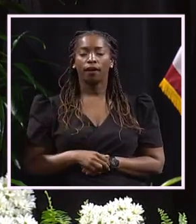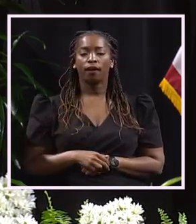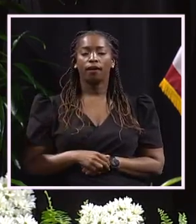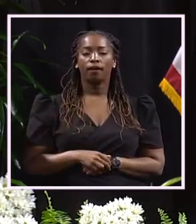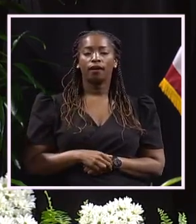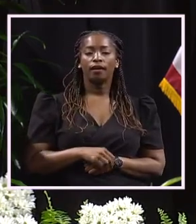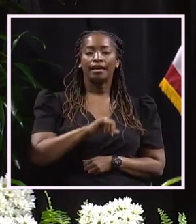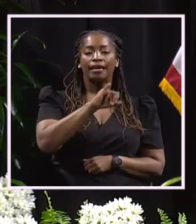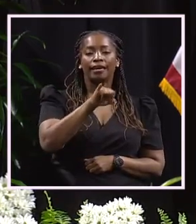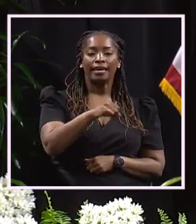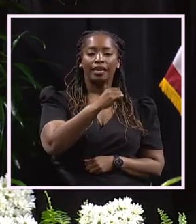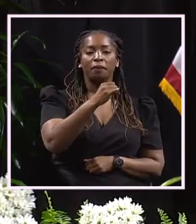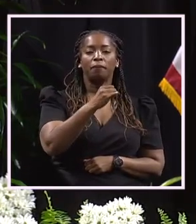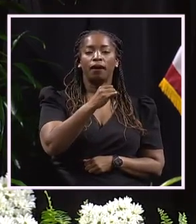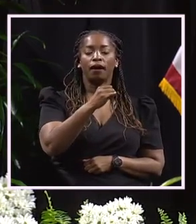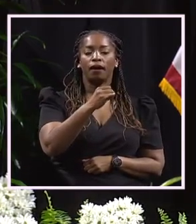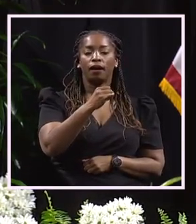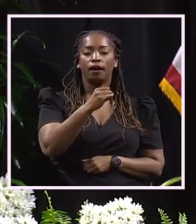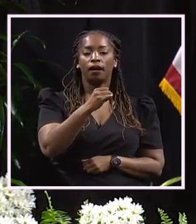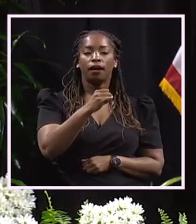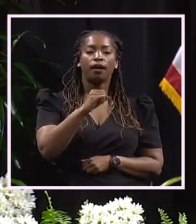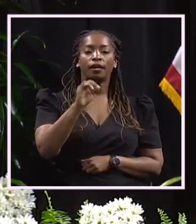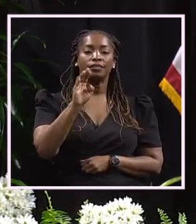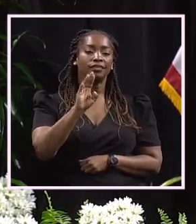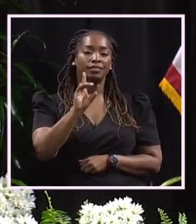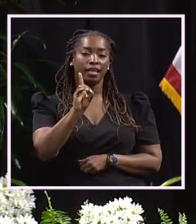Hima Gauri Barat,